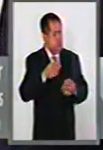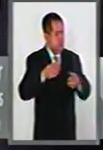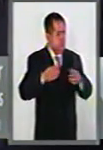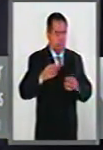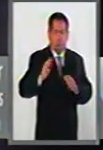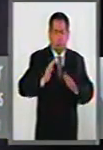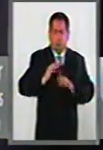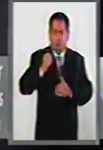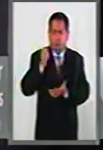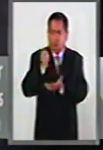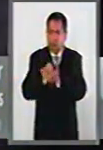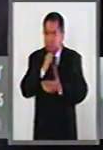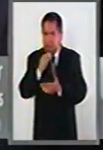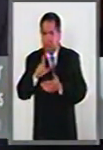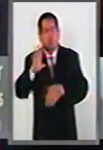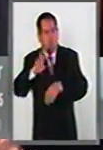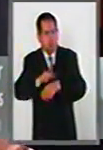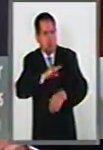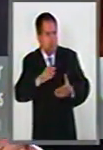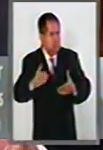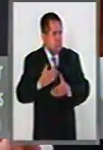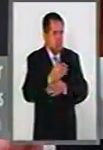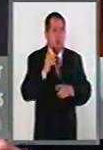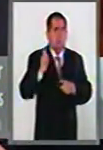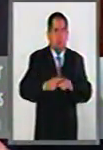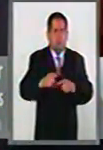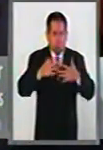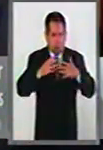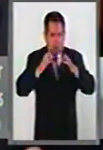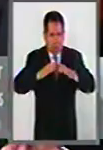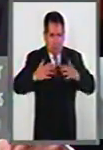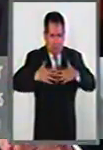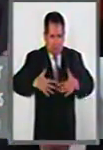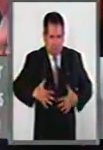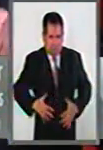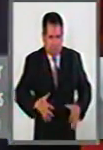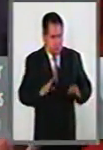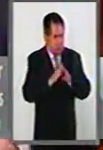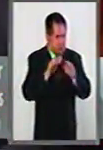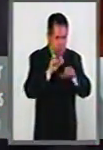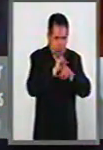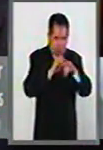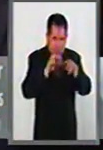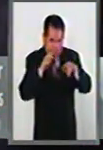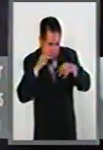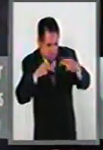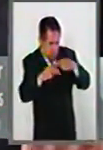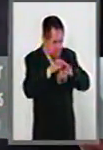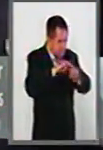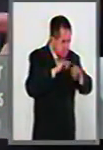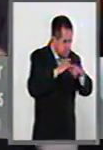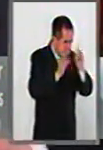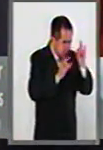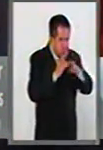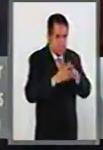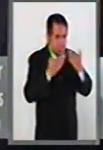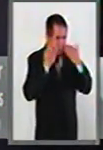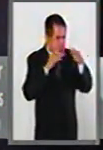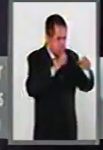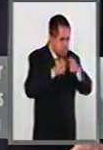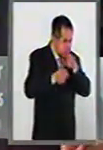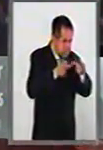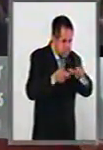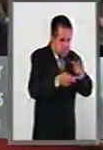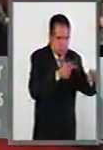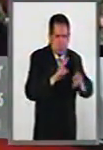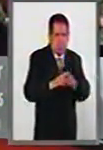militares, entre otras la revisión corporal, la inspección de vehículos, la entrevista a testigos,